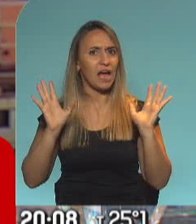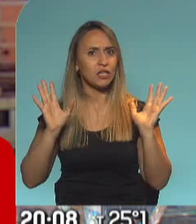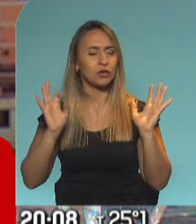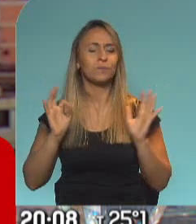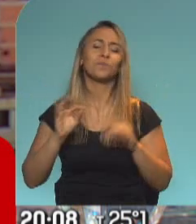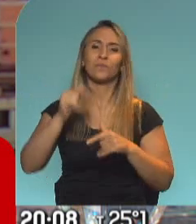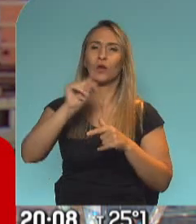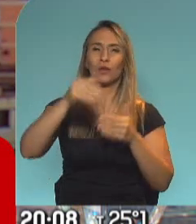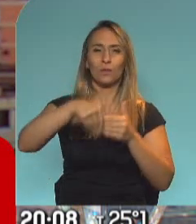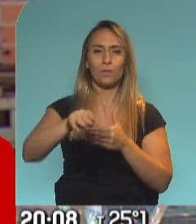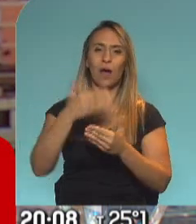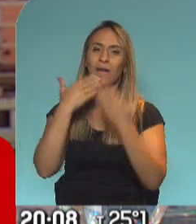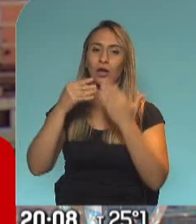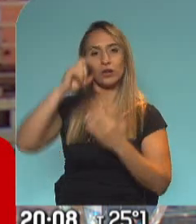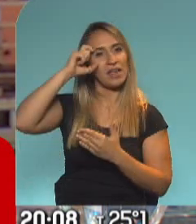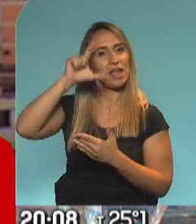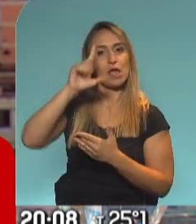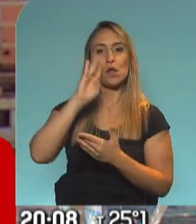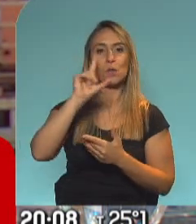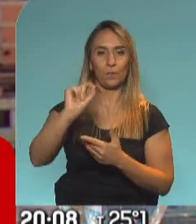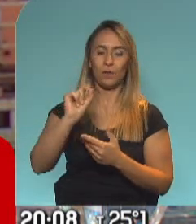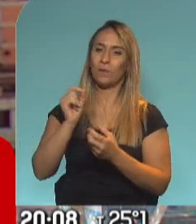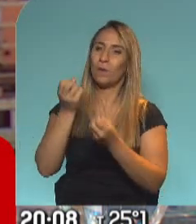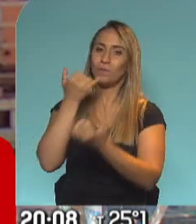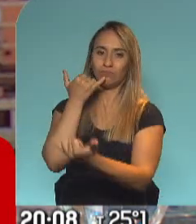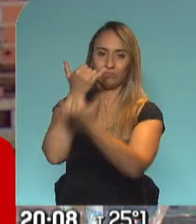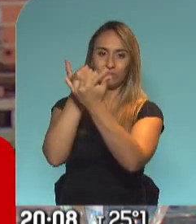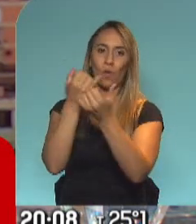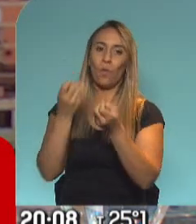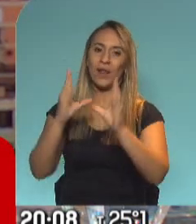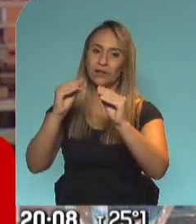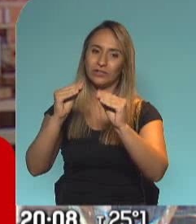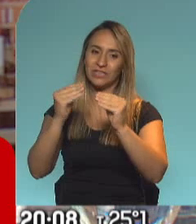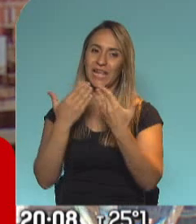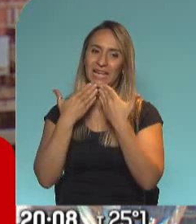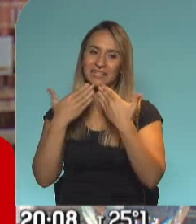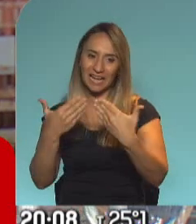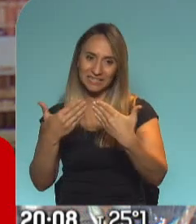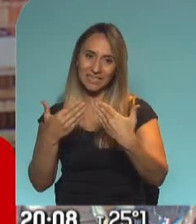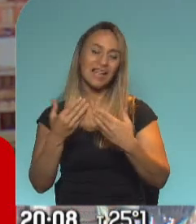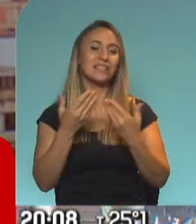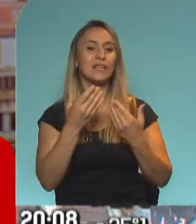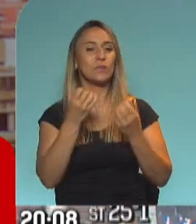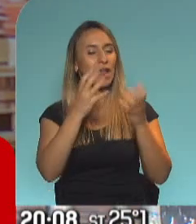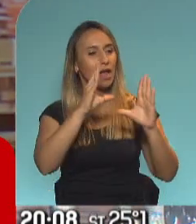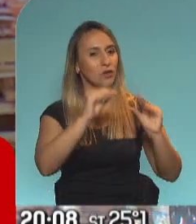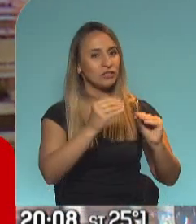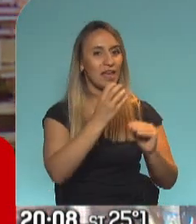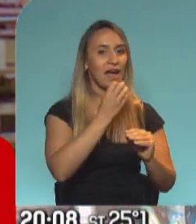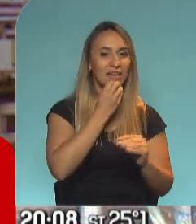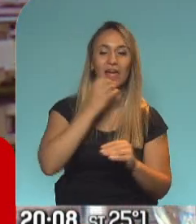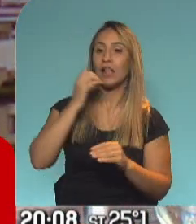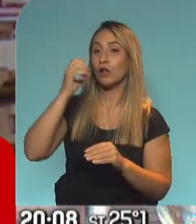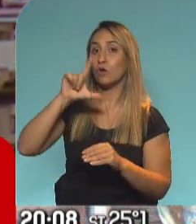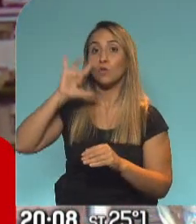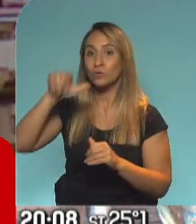lo vamos a hablar con el propio Elvio. Buenas noches, gracias por atendernos. Buenas noches, Ariel. Buenas noches, Lucía.